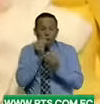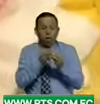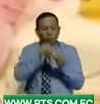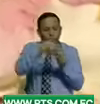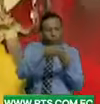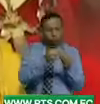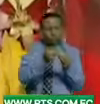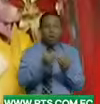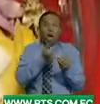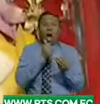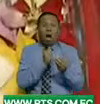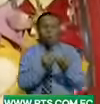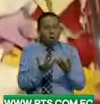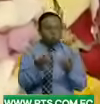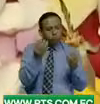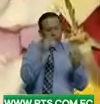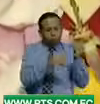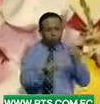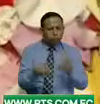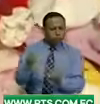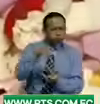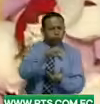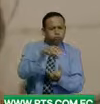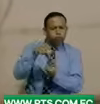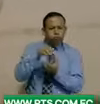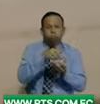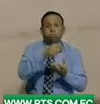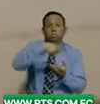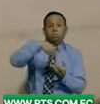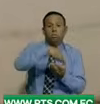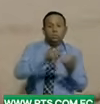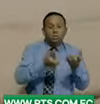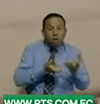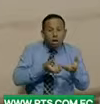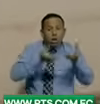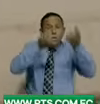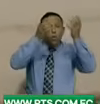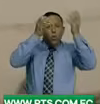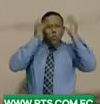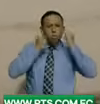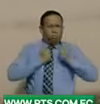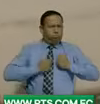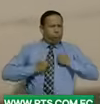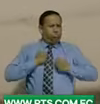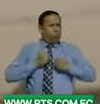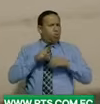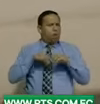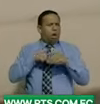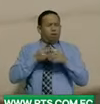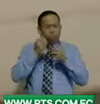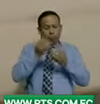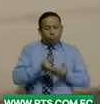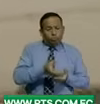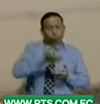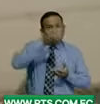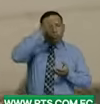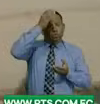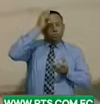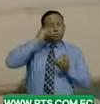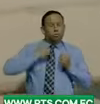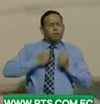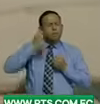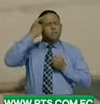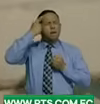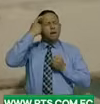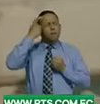agua mineral, agua florida, se baña de modo normal mientras ella va